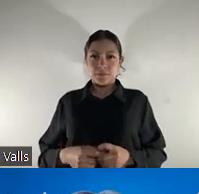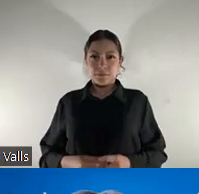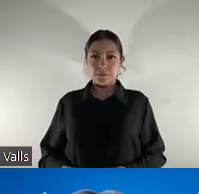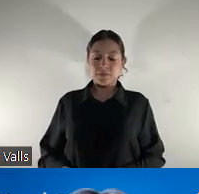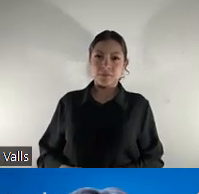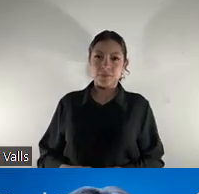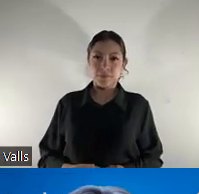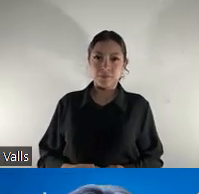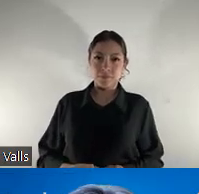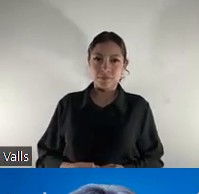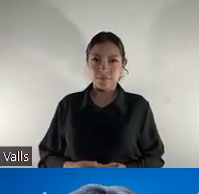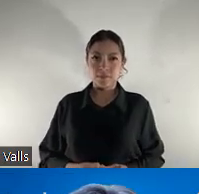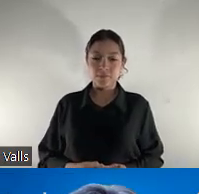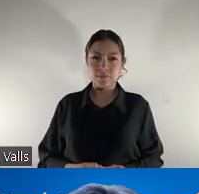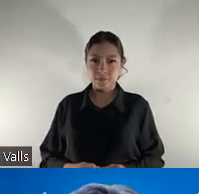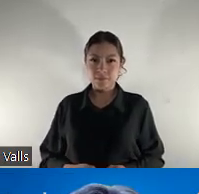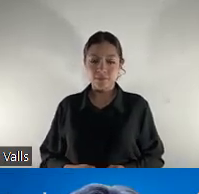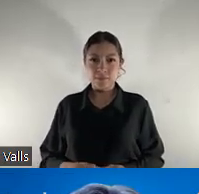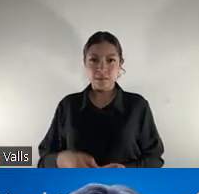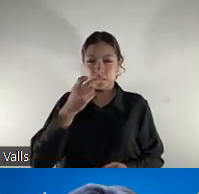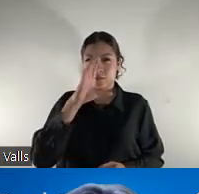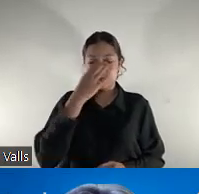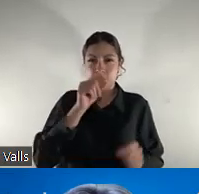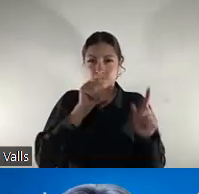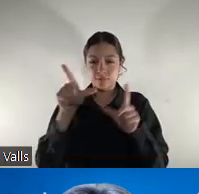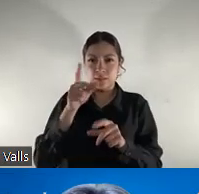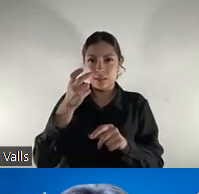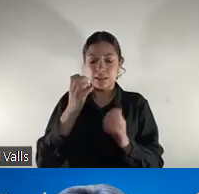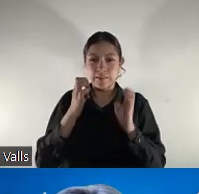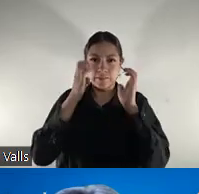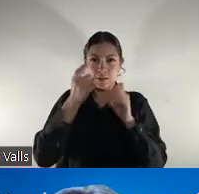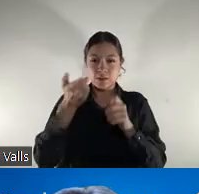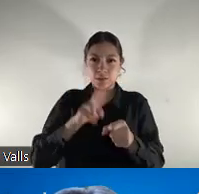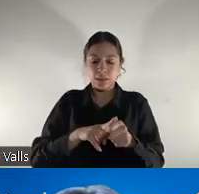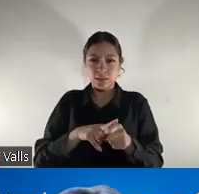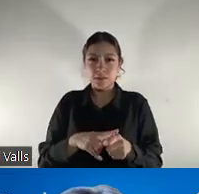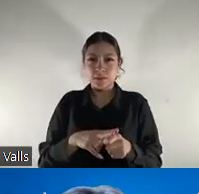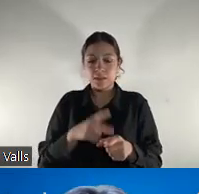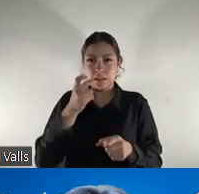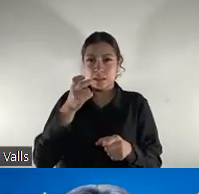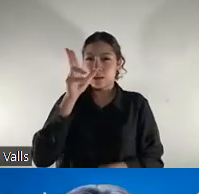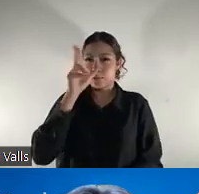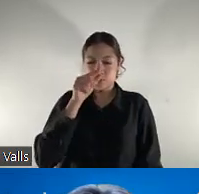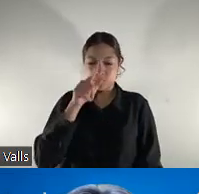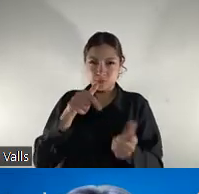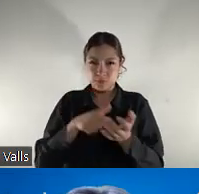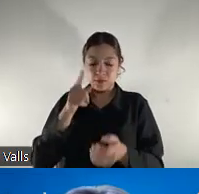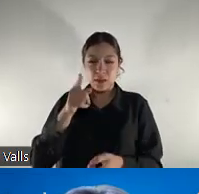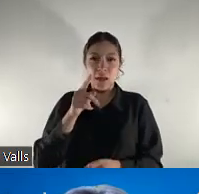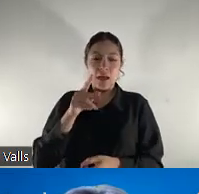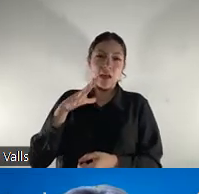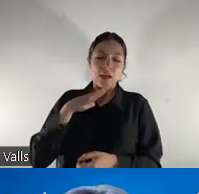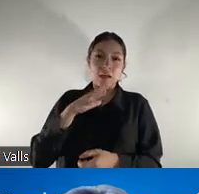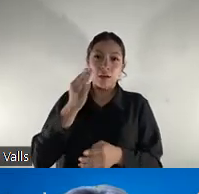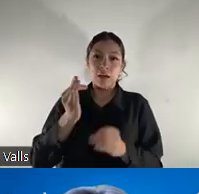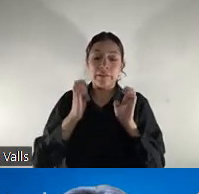Este es una fotografía del edificio de la Clínica de Atención al Neurodesarrollo de Hermosillo. Ahorita comparte edificio con CISAME,